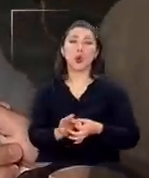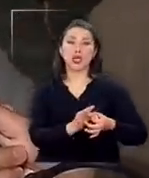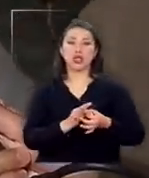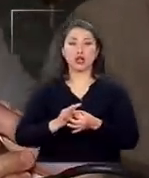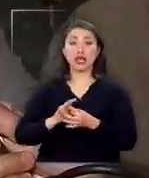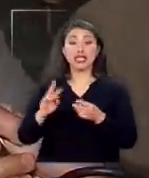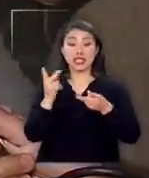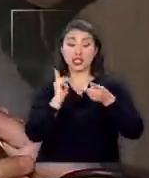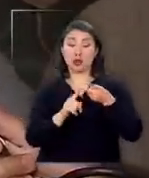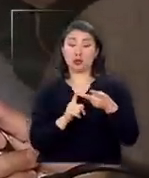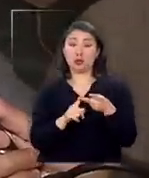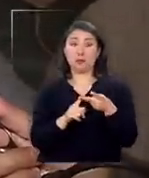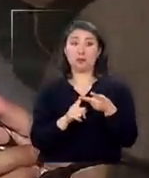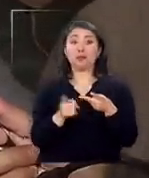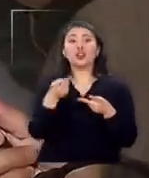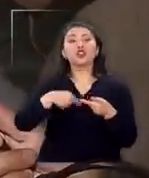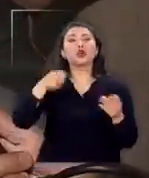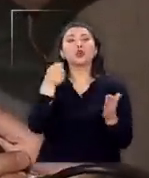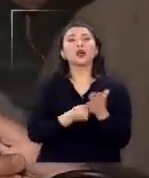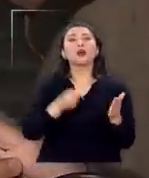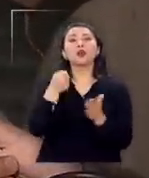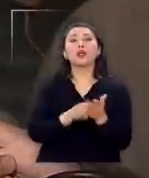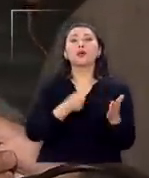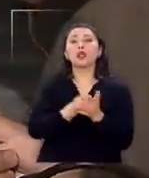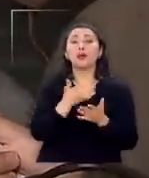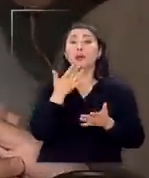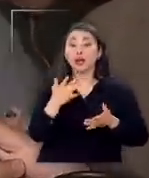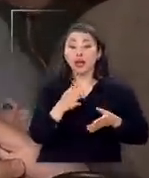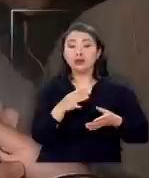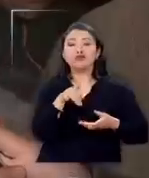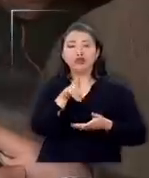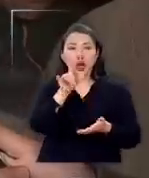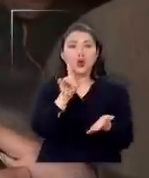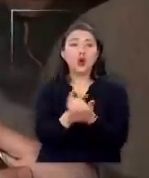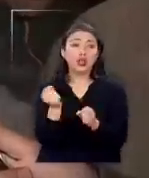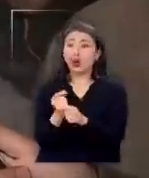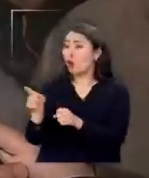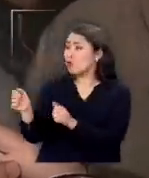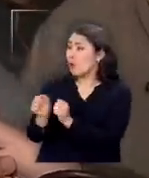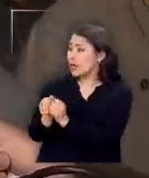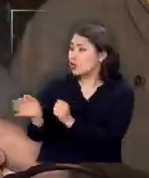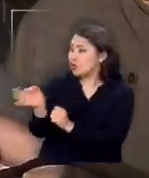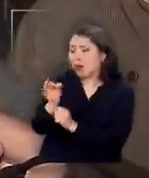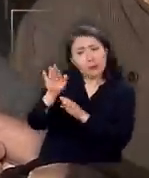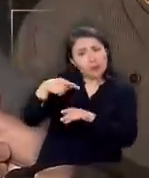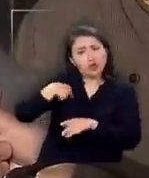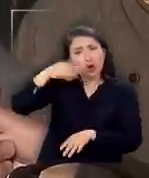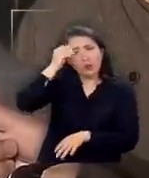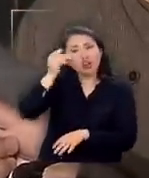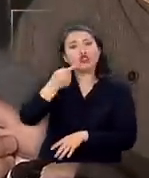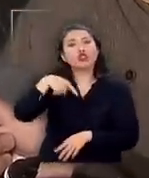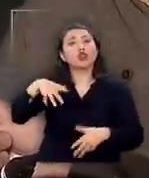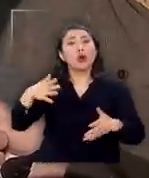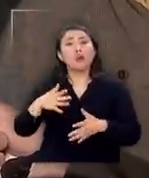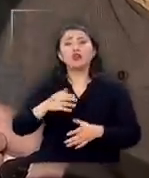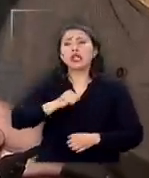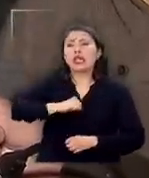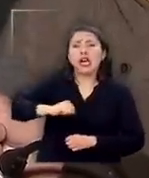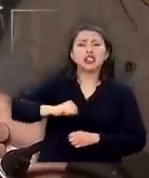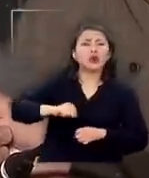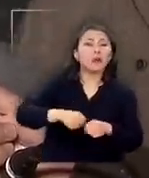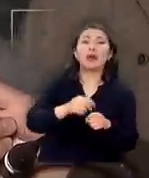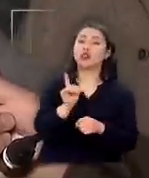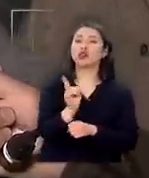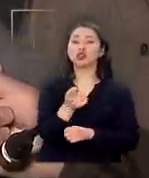Y segundo lugar, si estamos luchando por algo, es porque nuestra fuente de trabajo, como dijo mi compañero acá, y todos no estamos haciendo ni daño, nada a la